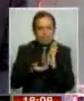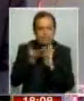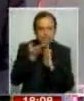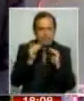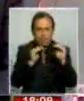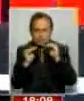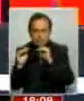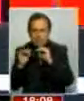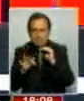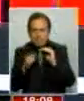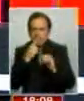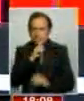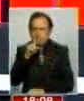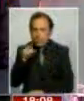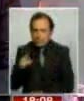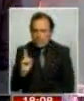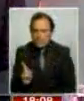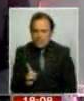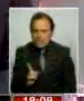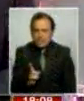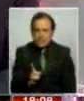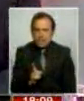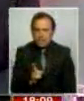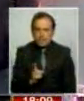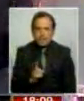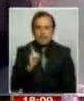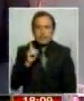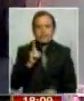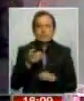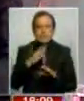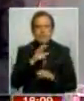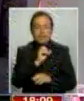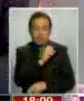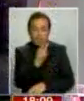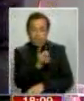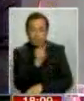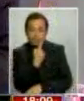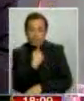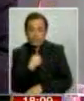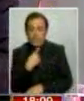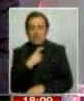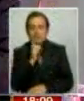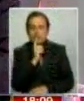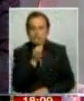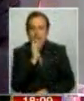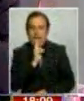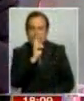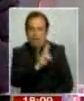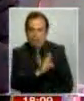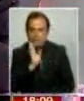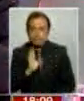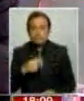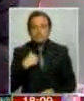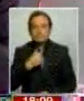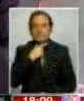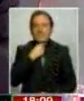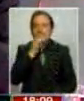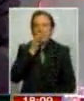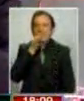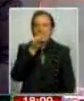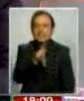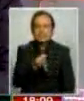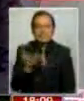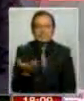era tal. ¿Ese es el sentido? No, es que es anterior, y voy al segundo punto tuyo, Matilde. Mira, lo que nosotros quisimos decir es